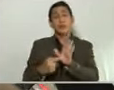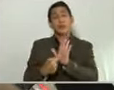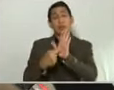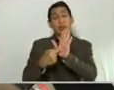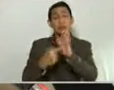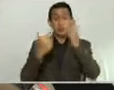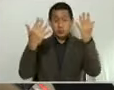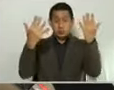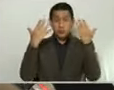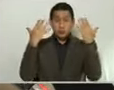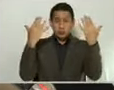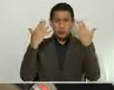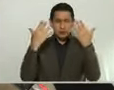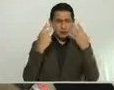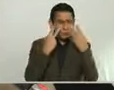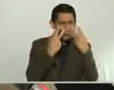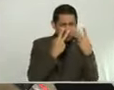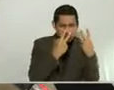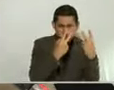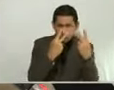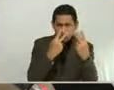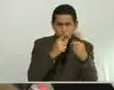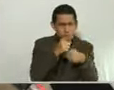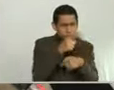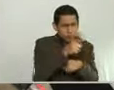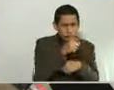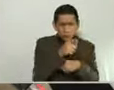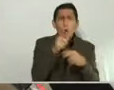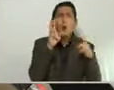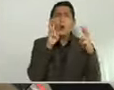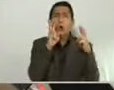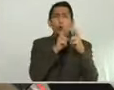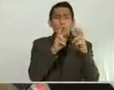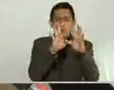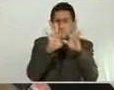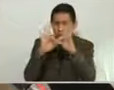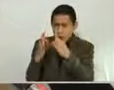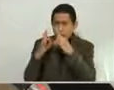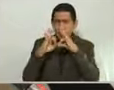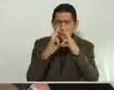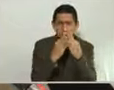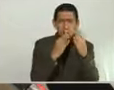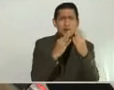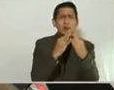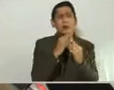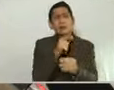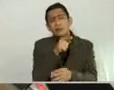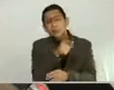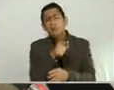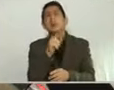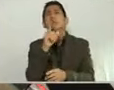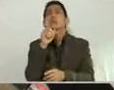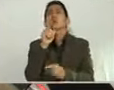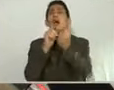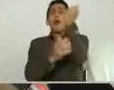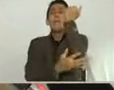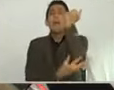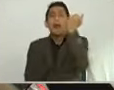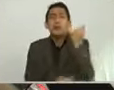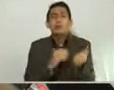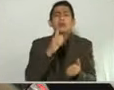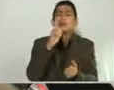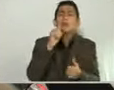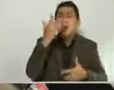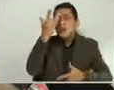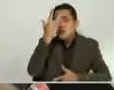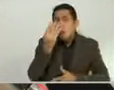y cuando divides la ciudad sabes quiénes viven en cada casa, cuántas personas viven, quién tiene desnutrición, quién es de la tercera edad, quién